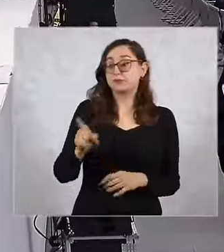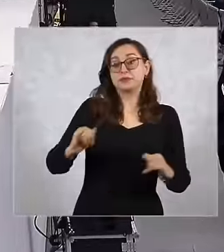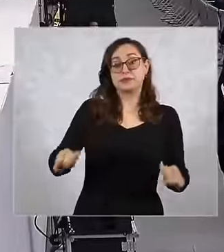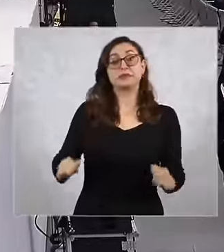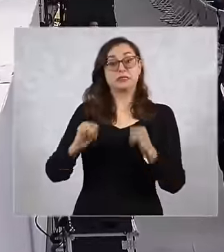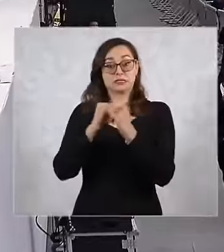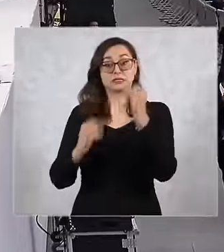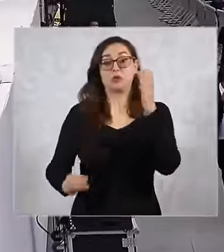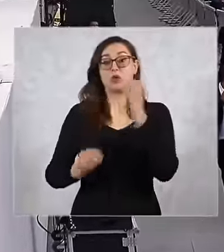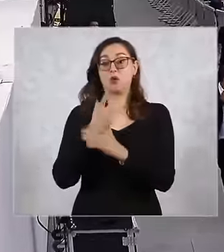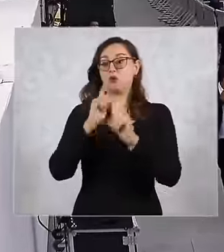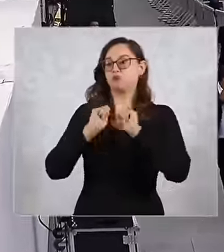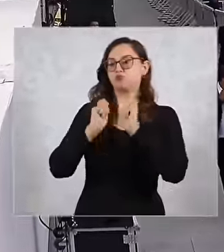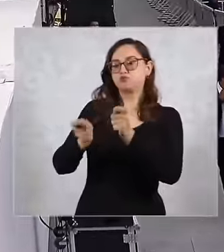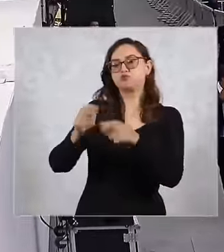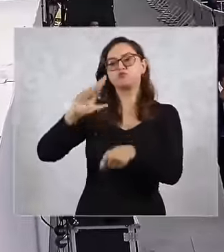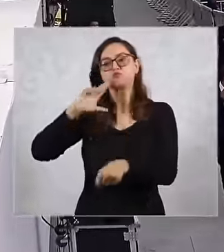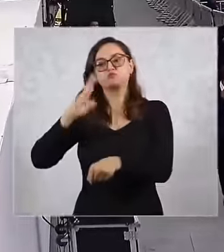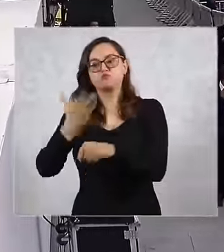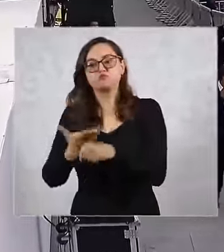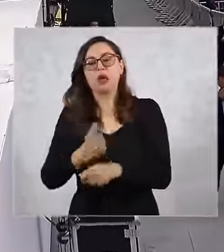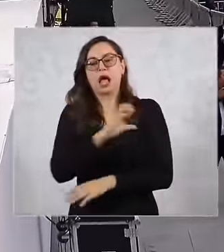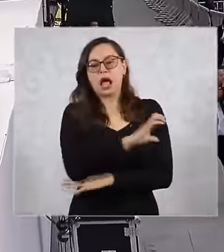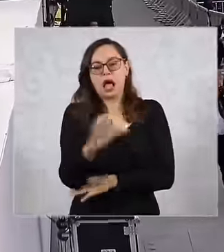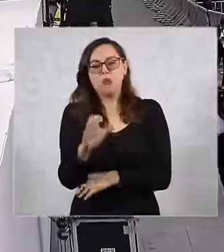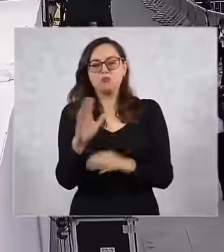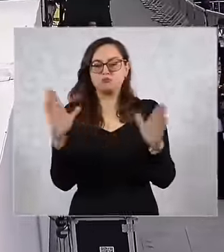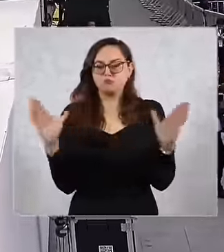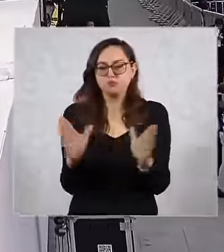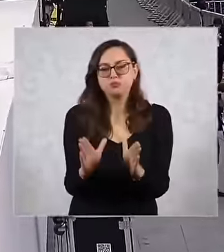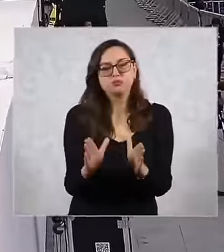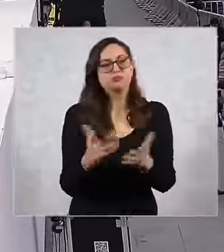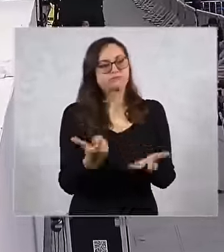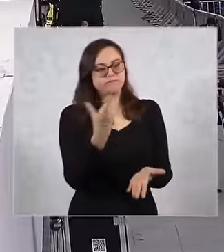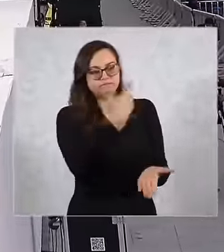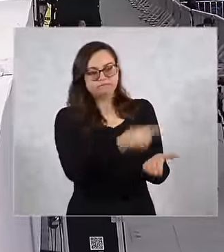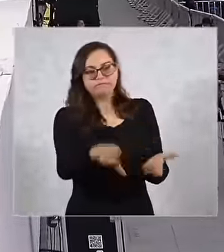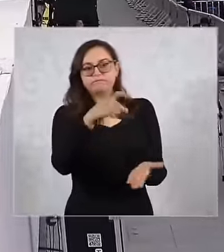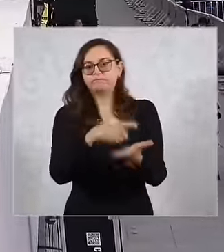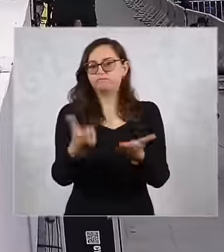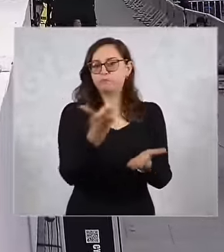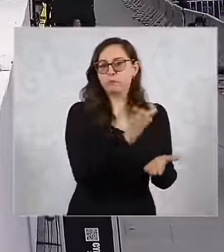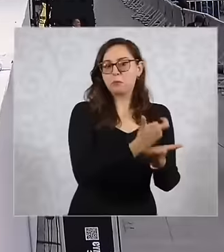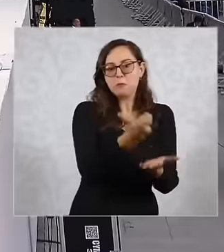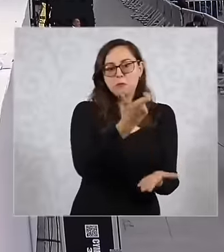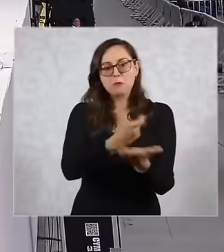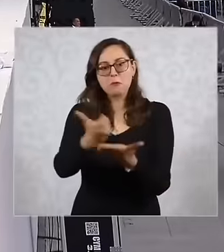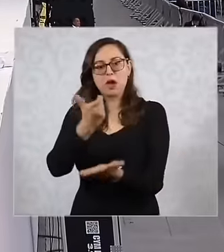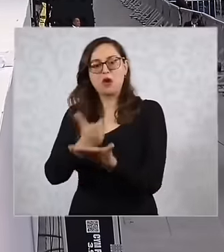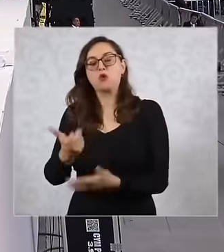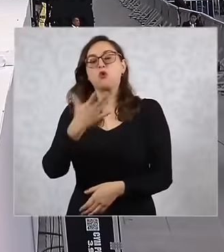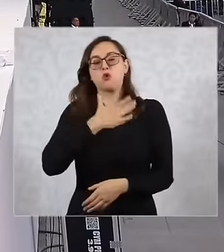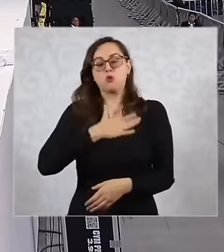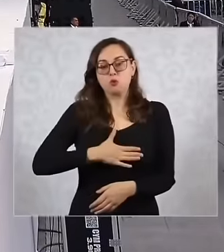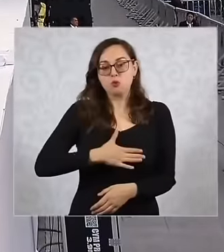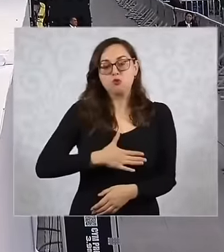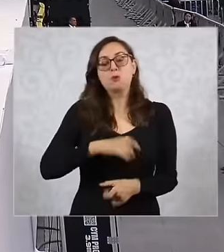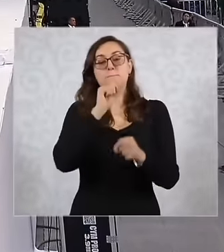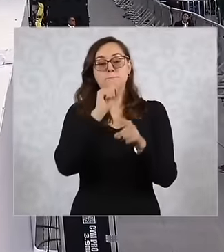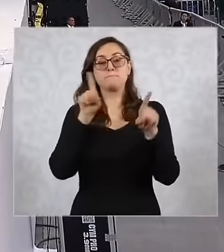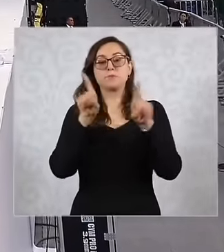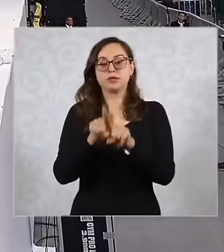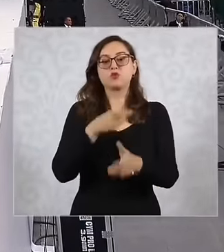cabo la compra a pequeños productores con precios de garantía y promover el comercio